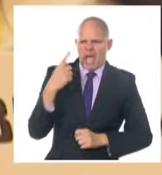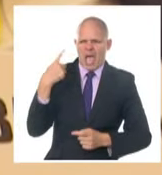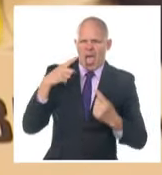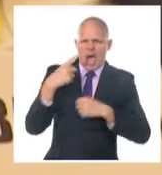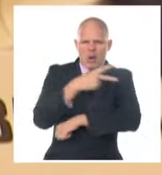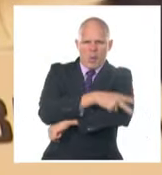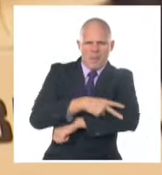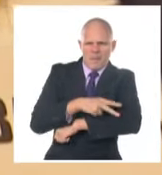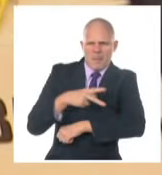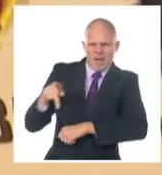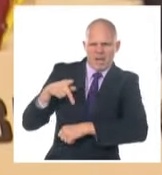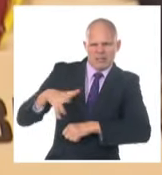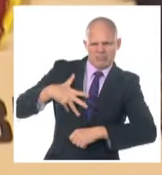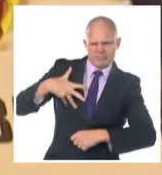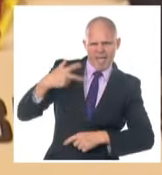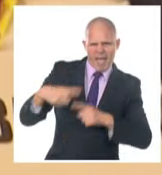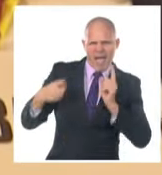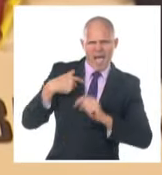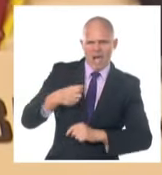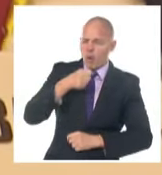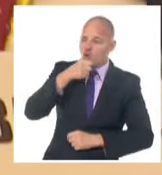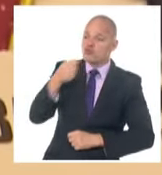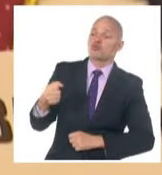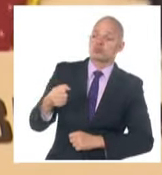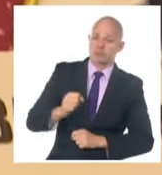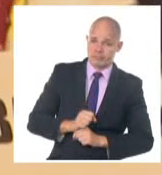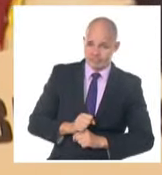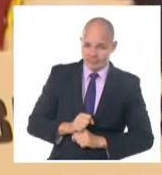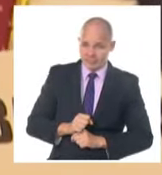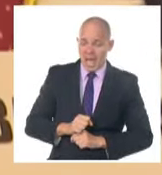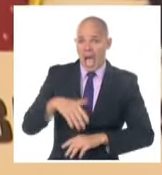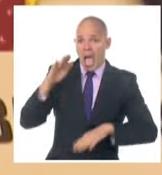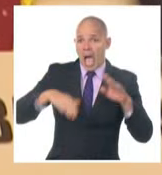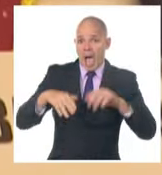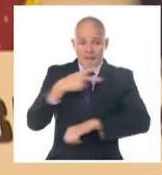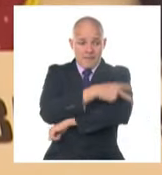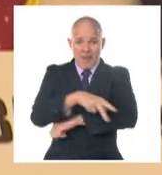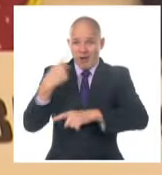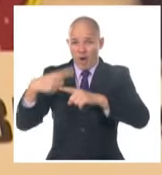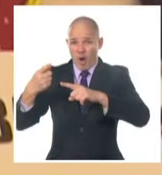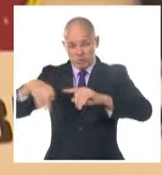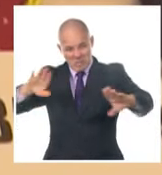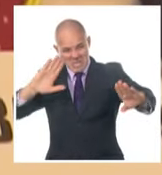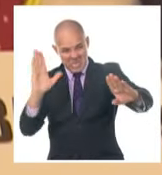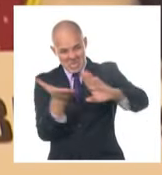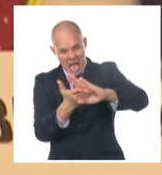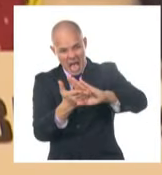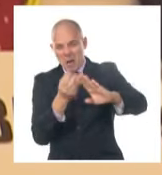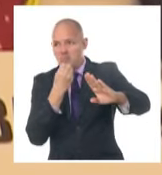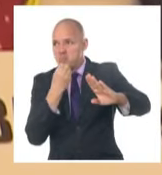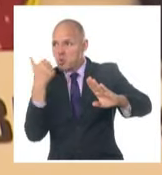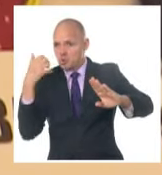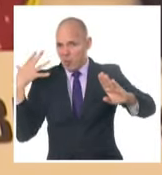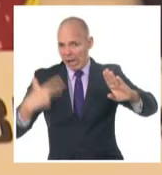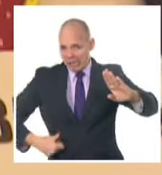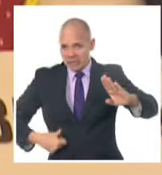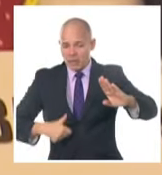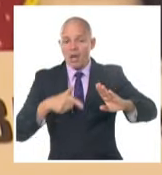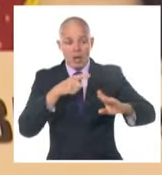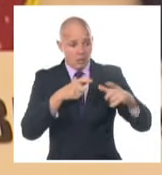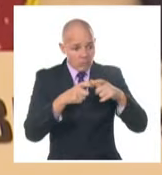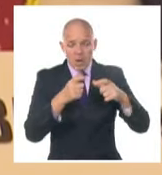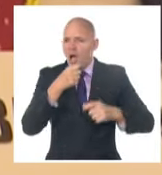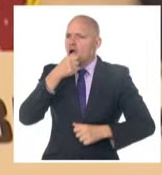y la imposición de injustas sanciones y medidas coercitivas unilaterales contra